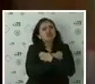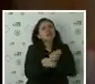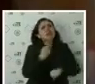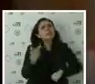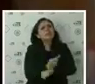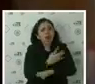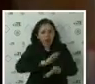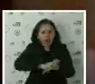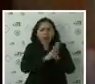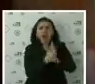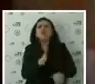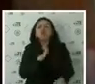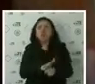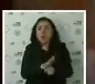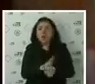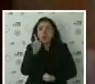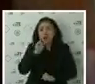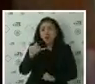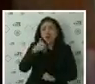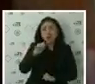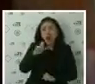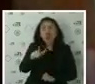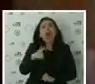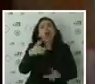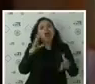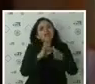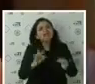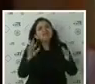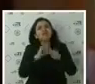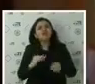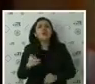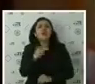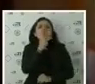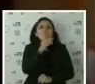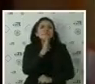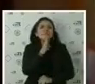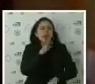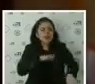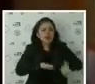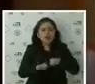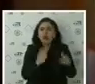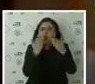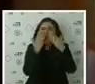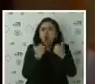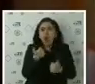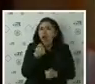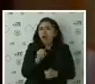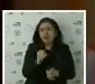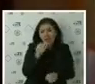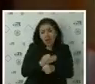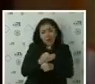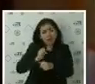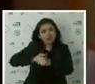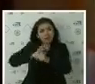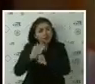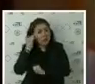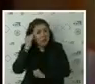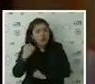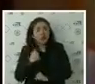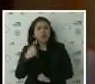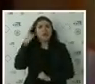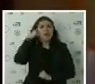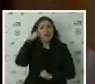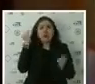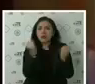estamos marcando. Yael hablando de un desempleo que los padres y la sociedad en general ha vivido durante esta pandemia, pues me hace reflexionar